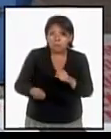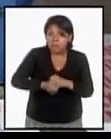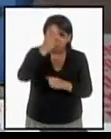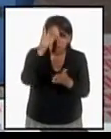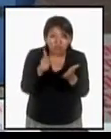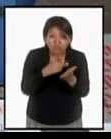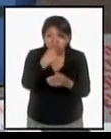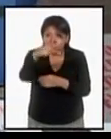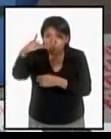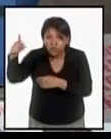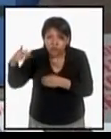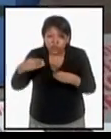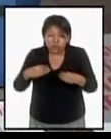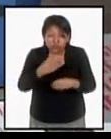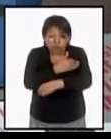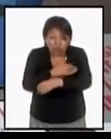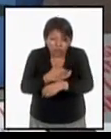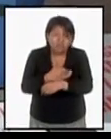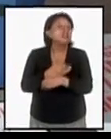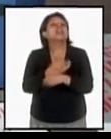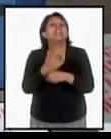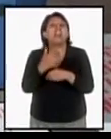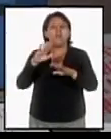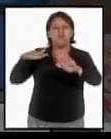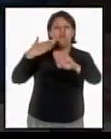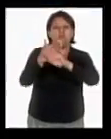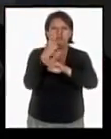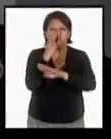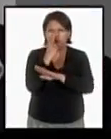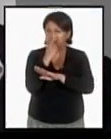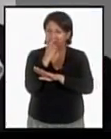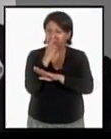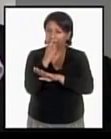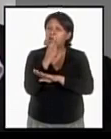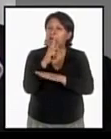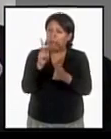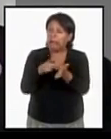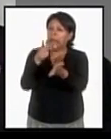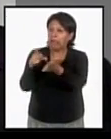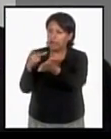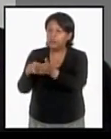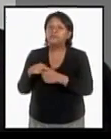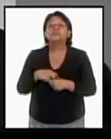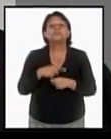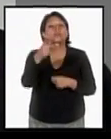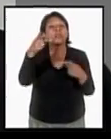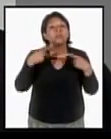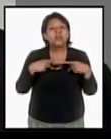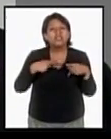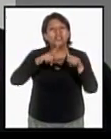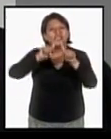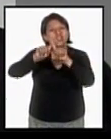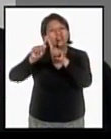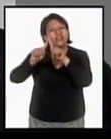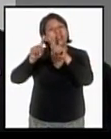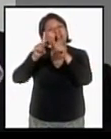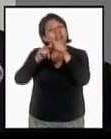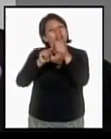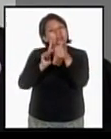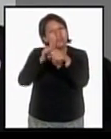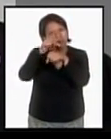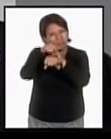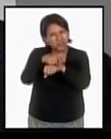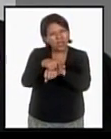uno de los suyos era literalmente atacado por la policía. Gente de otro color, del piel,